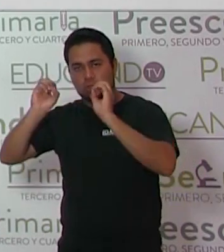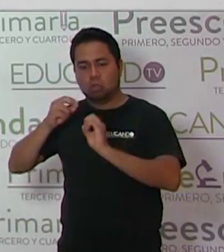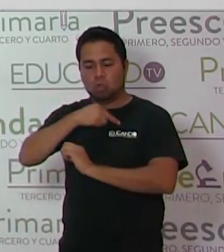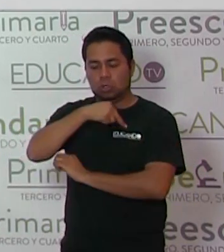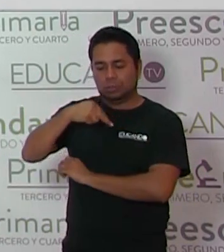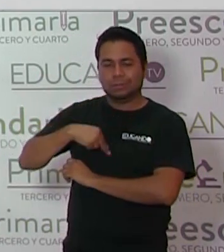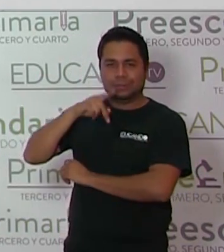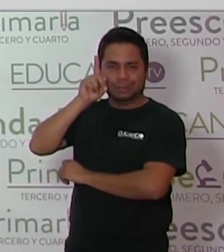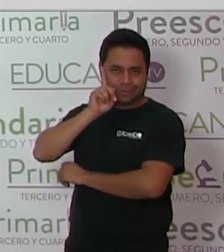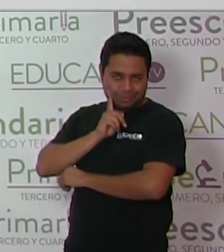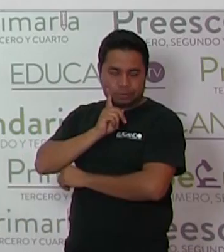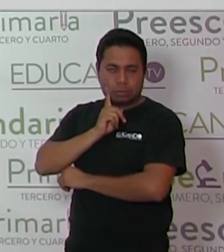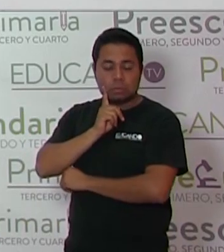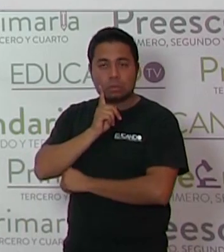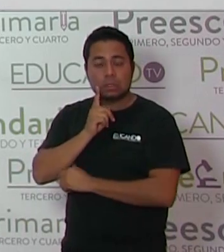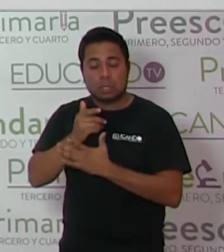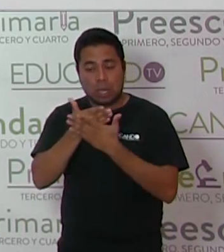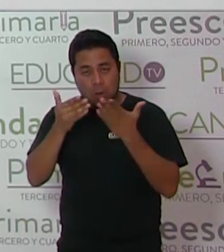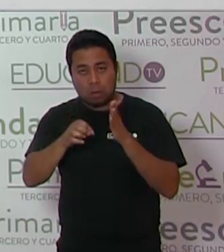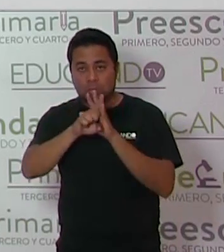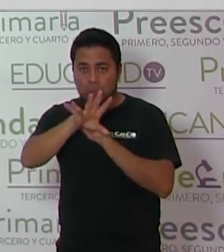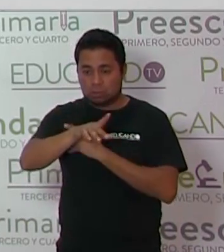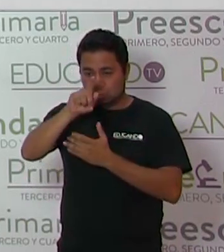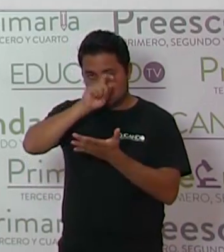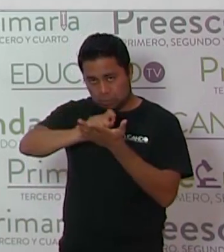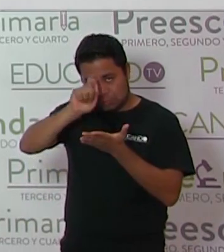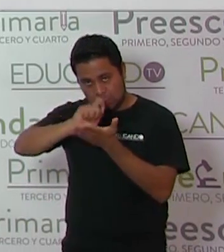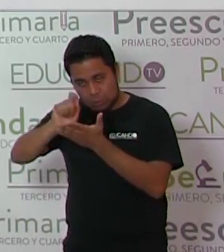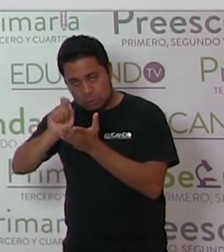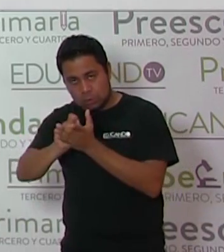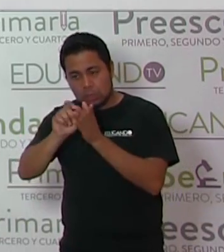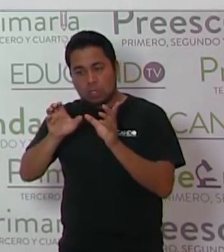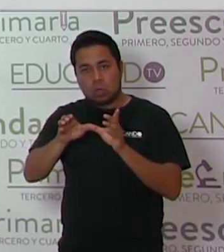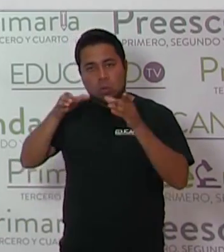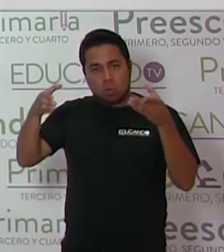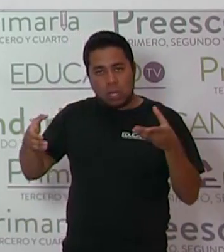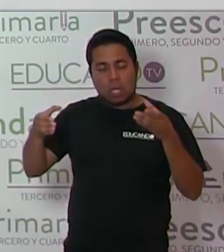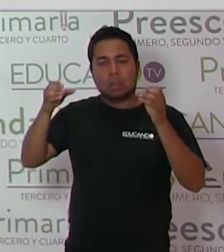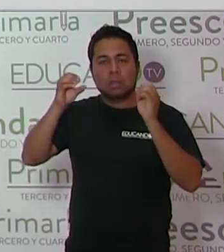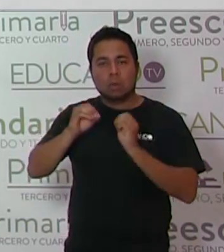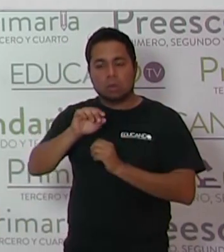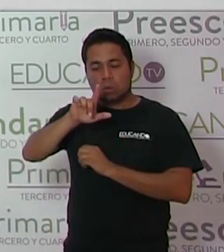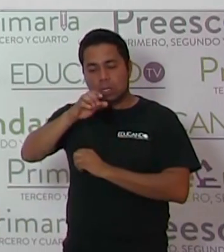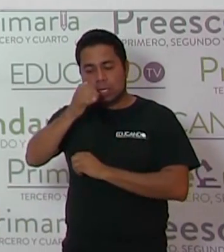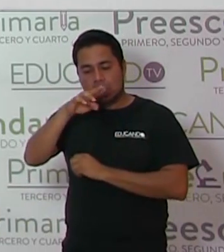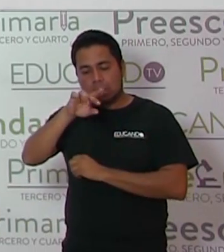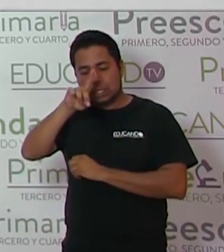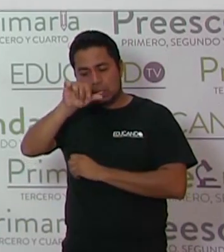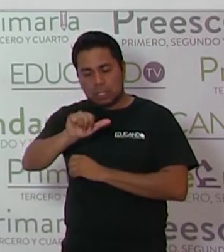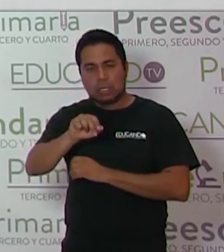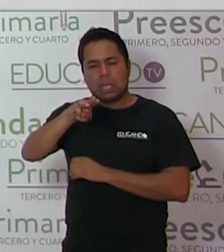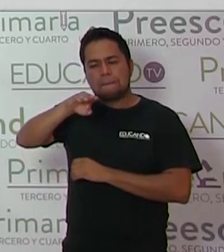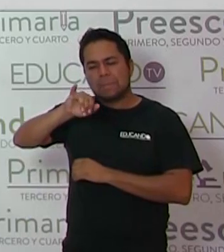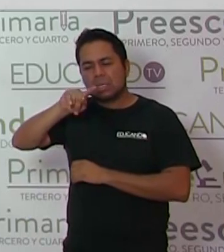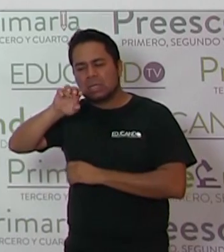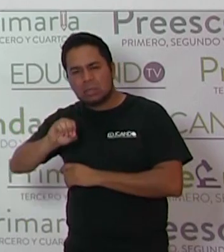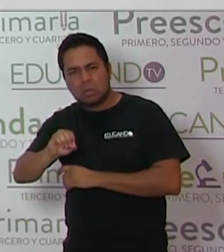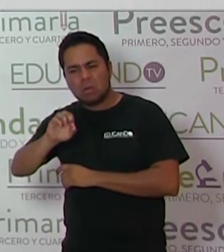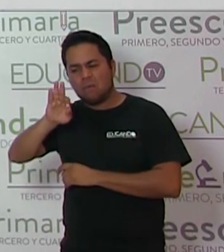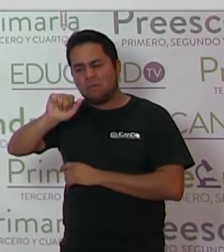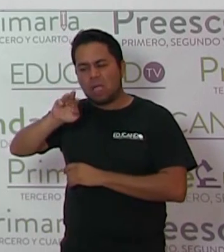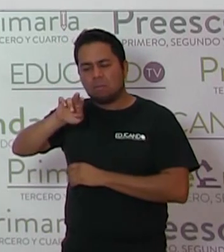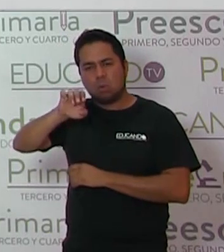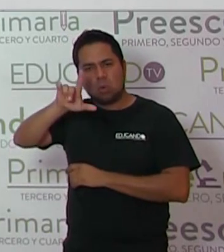nosotros. Ahora bien, cuando escribimos un cuento, una leyenda, un mito, una